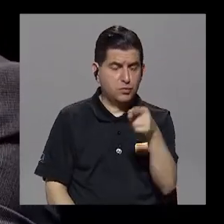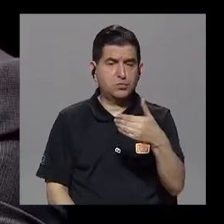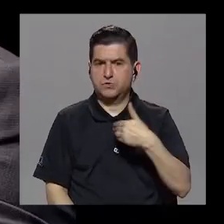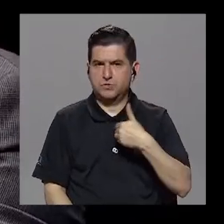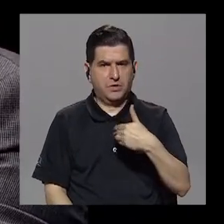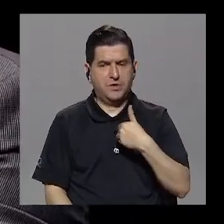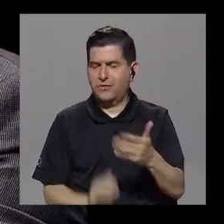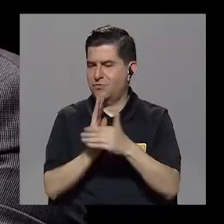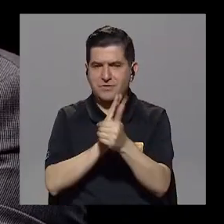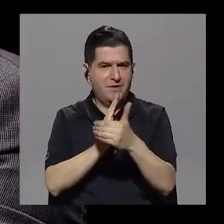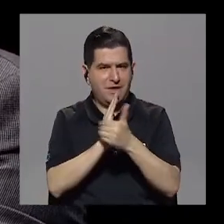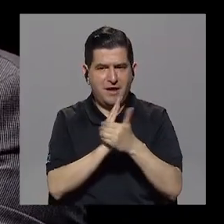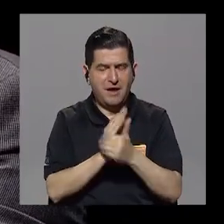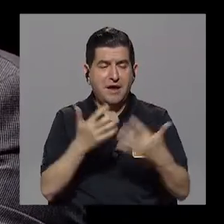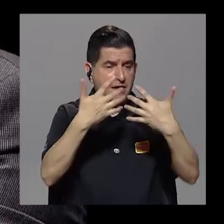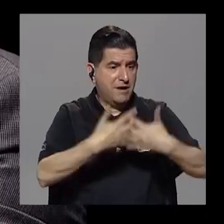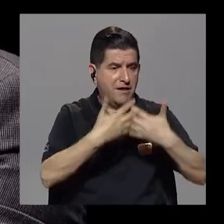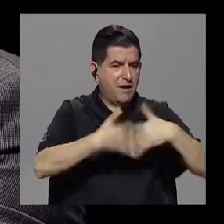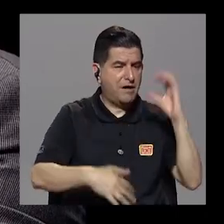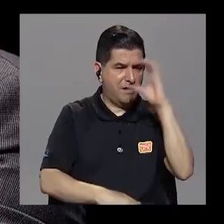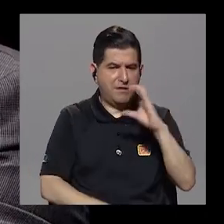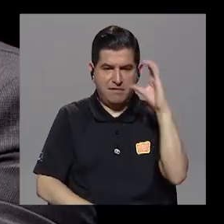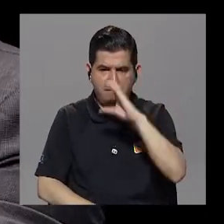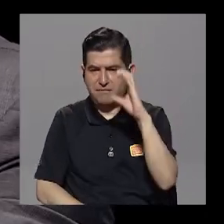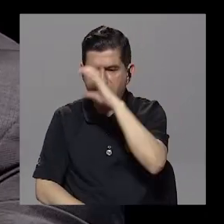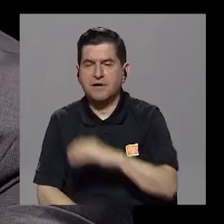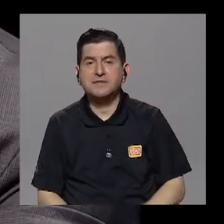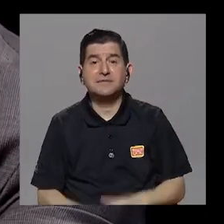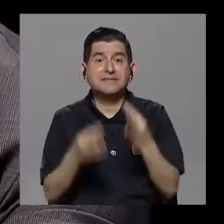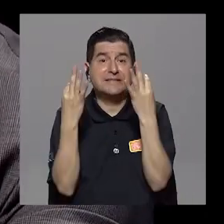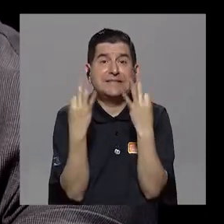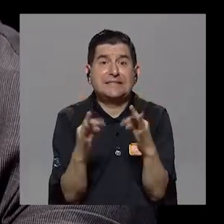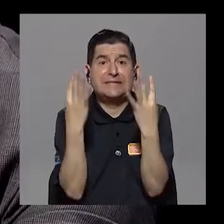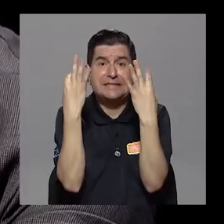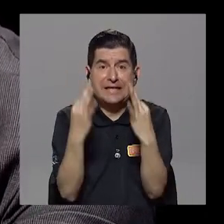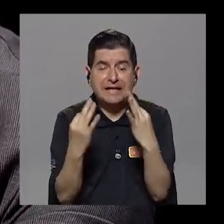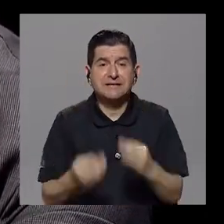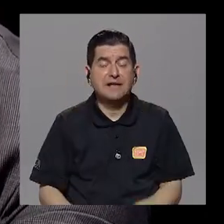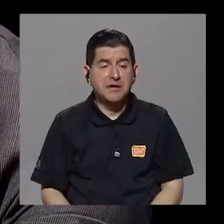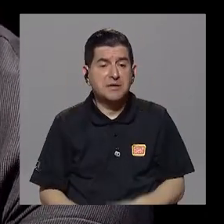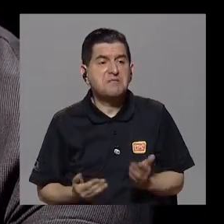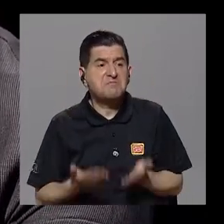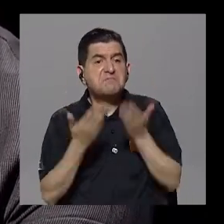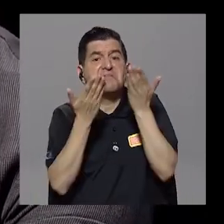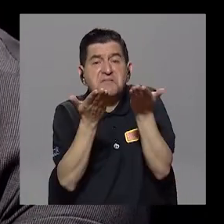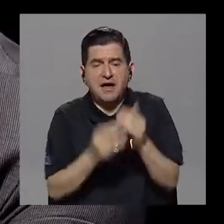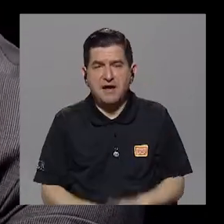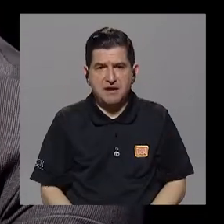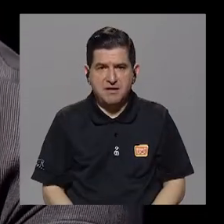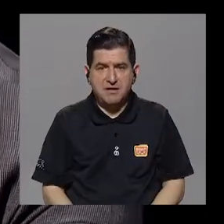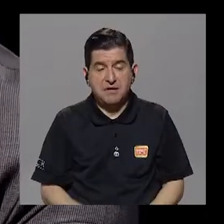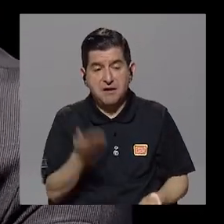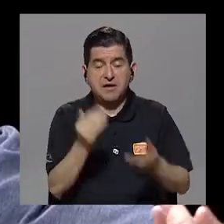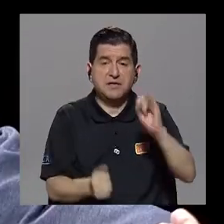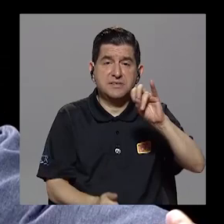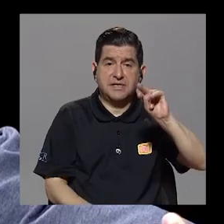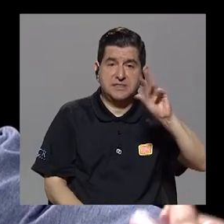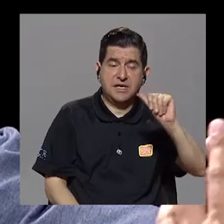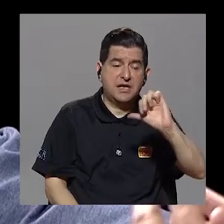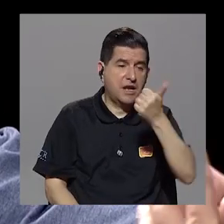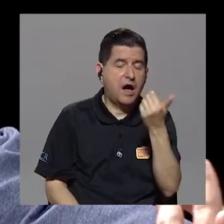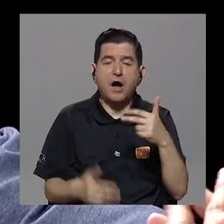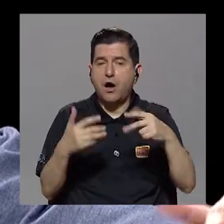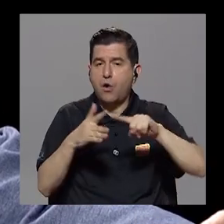tenés las habilidades que las empresas están buscando. Tratemos de dártela, ¿verdad? Sea vía Pues sí, Lina o pues algún sí, otro pues